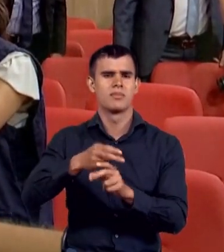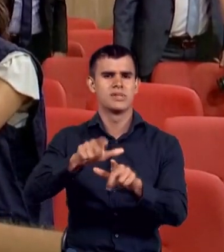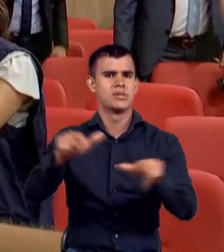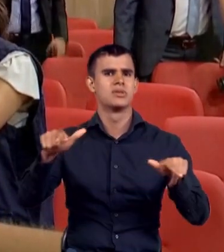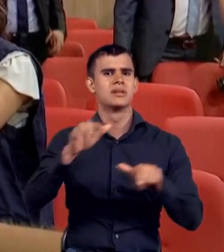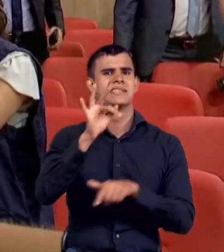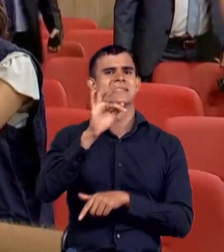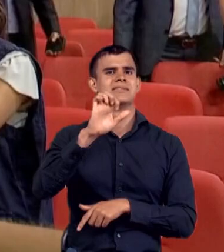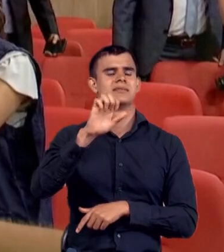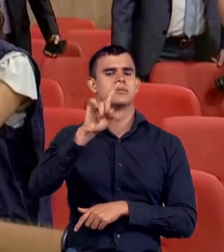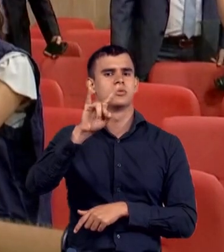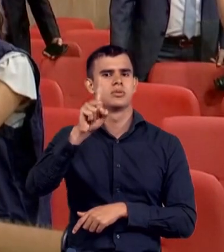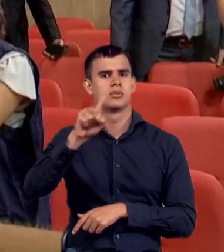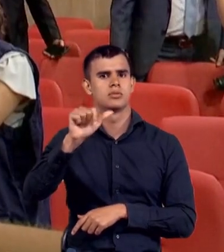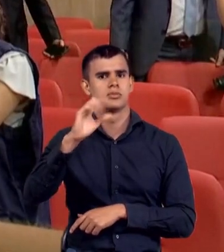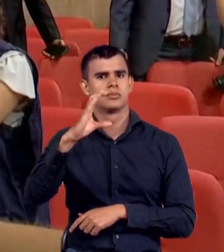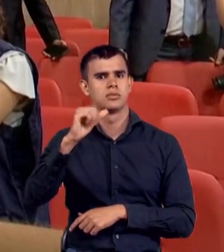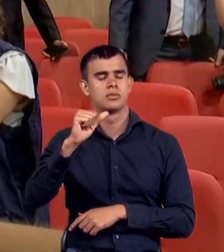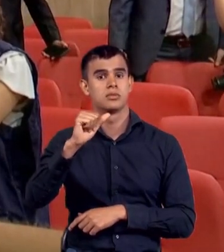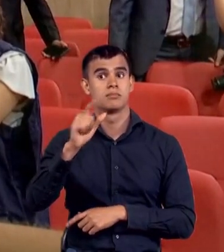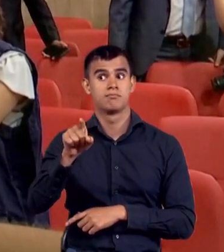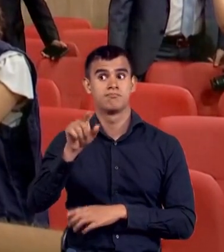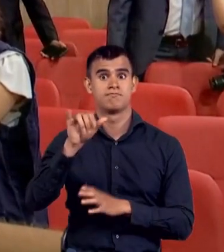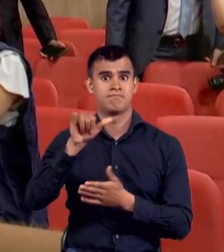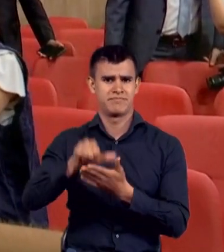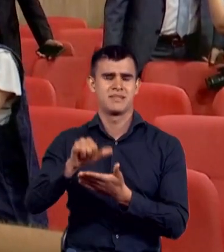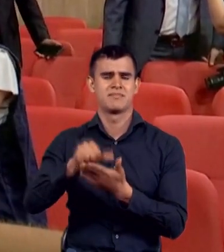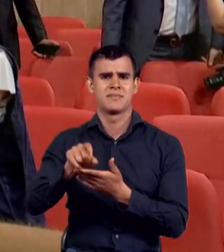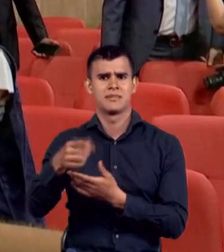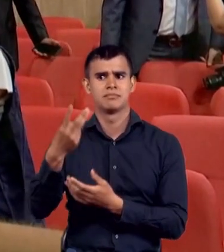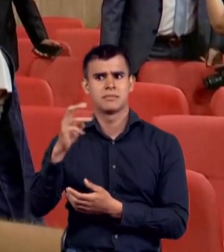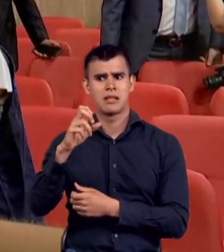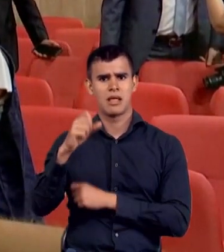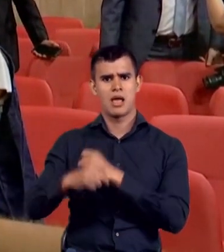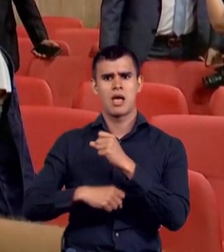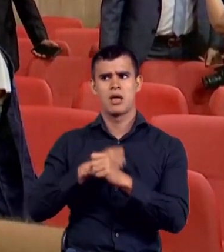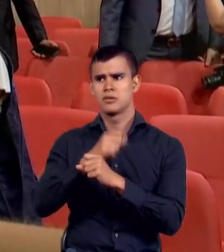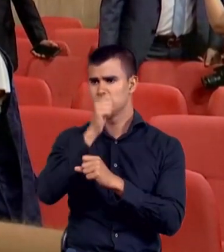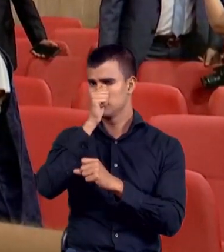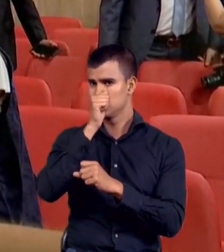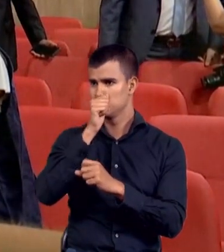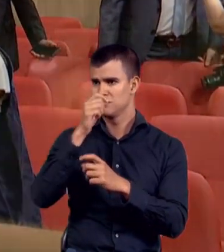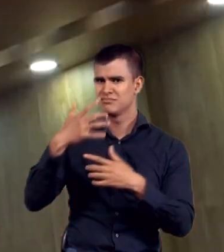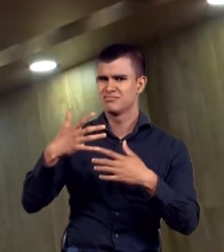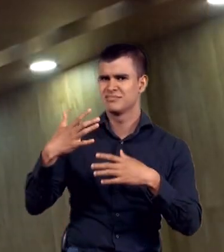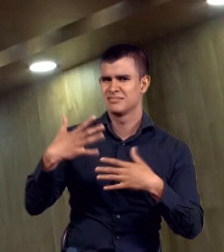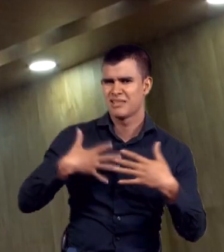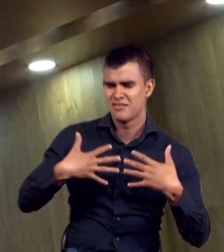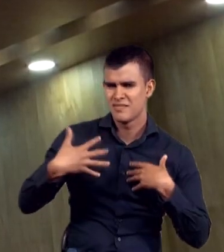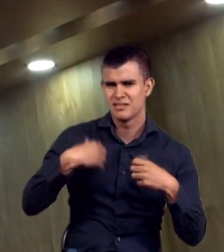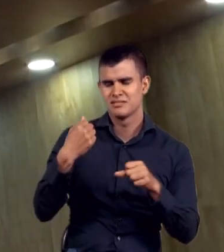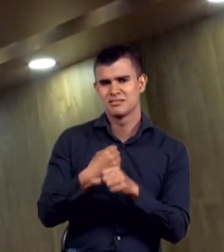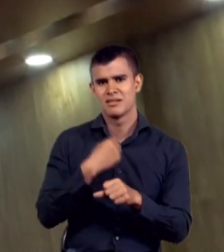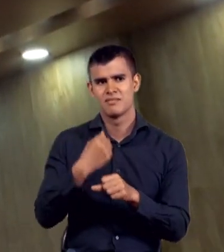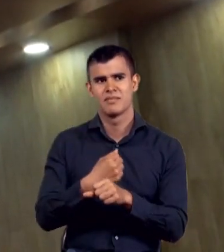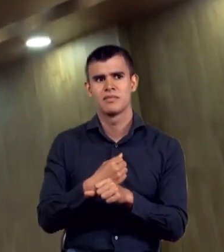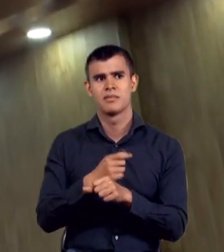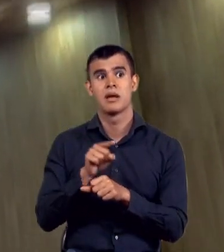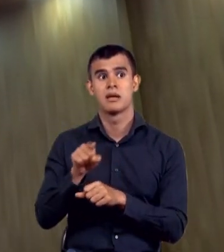conmemorativo a los más de 50 años de trabajo en la parte de las, todo lo que es el arte